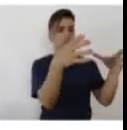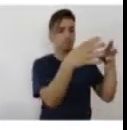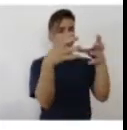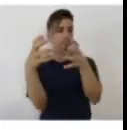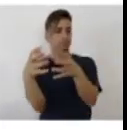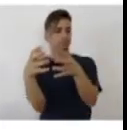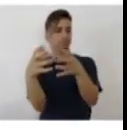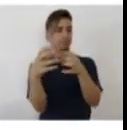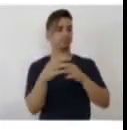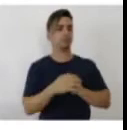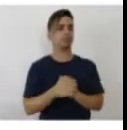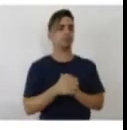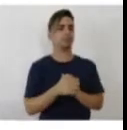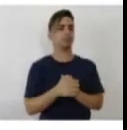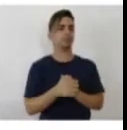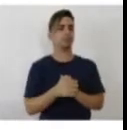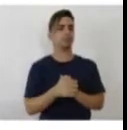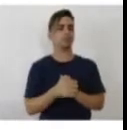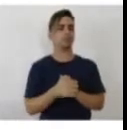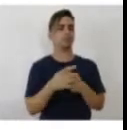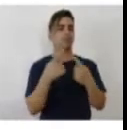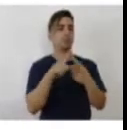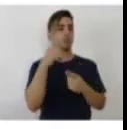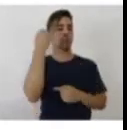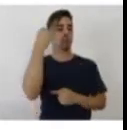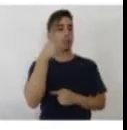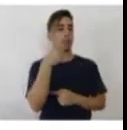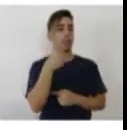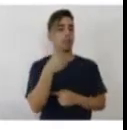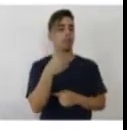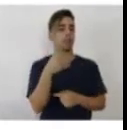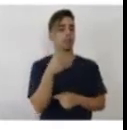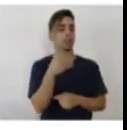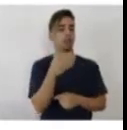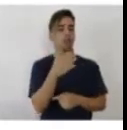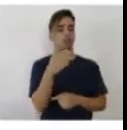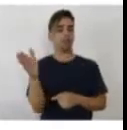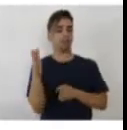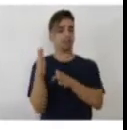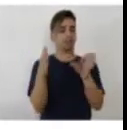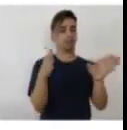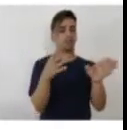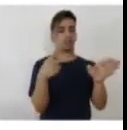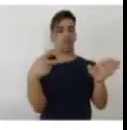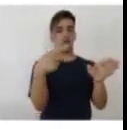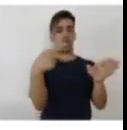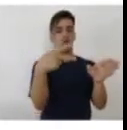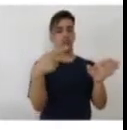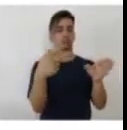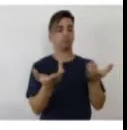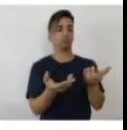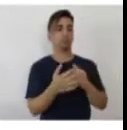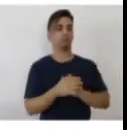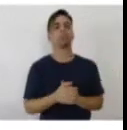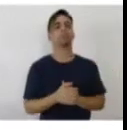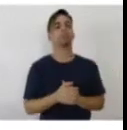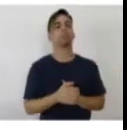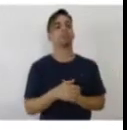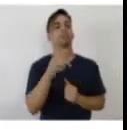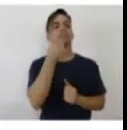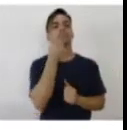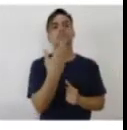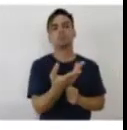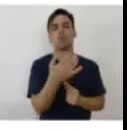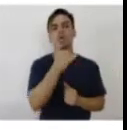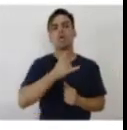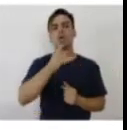iguales a ambos lados, a ambos miembros de la desigualdad. De la misma manera se puede hacer